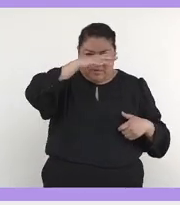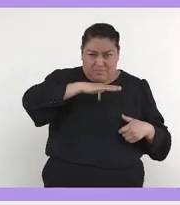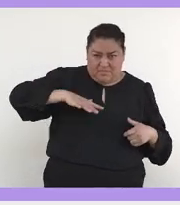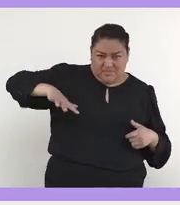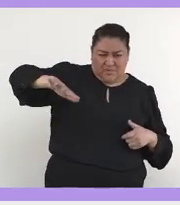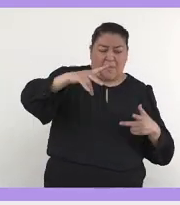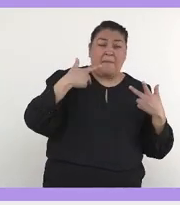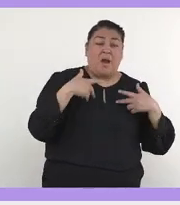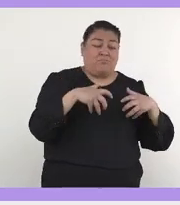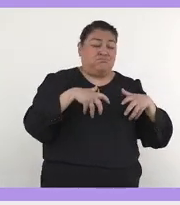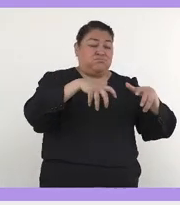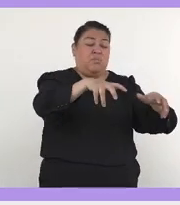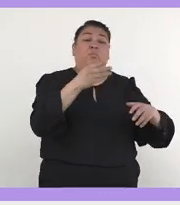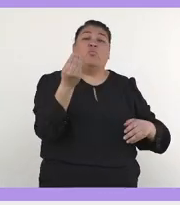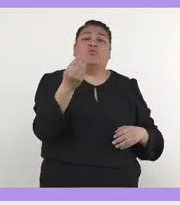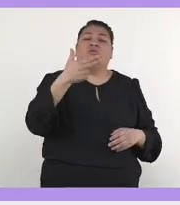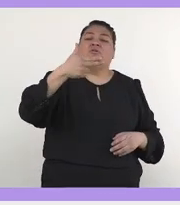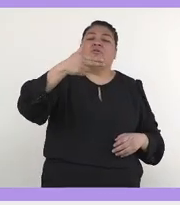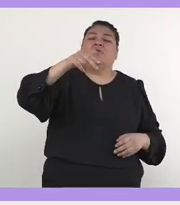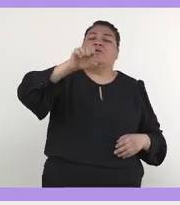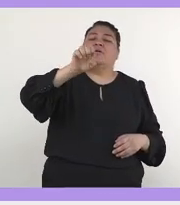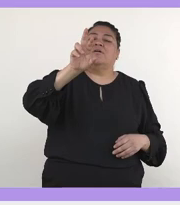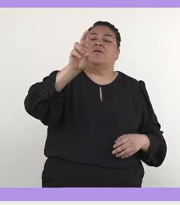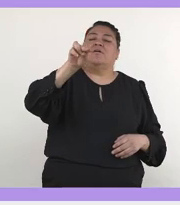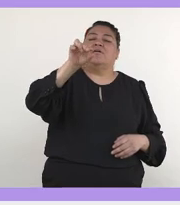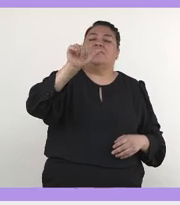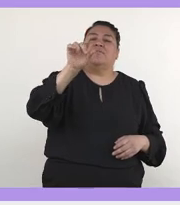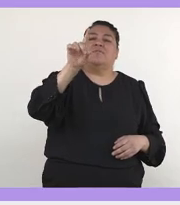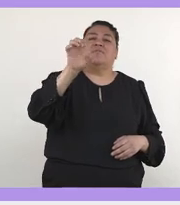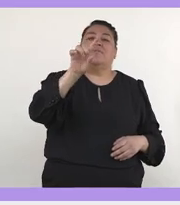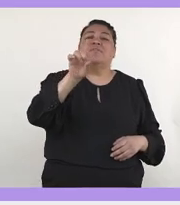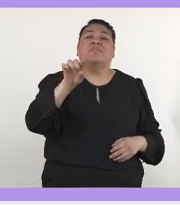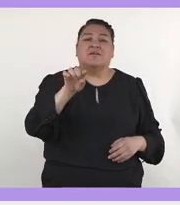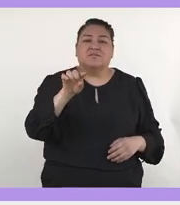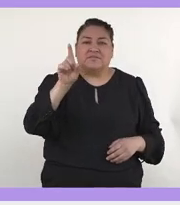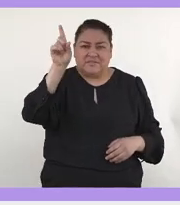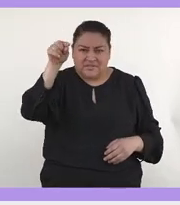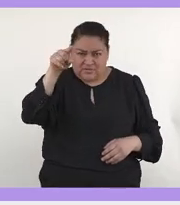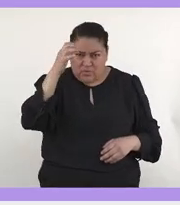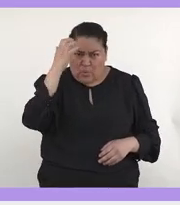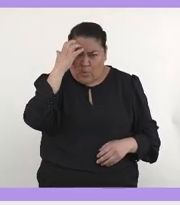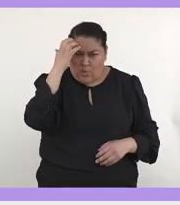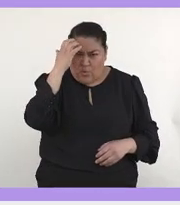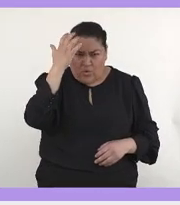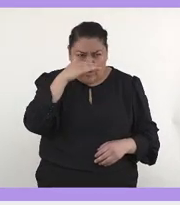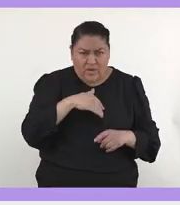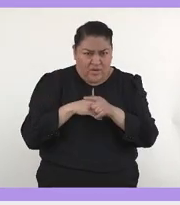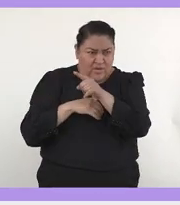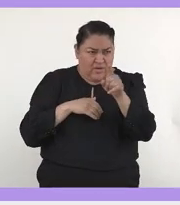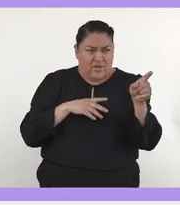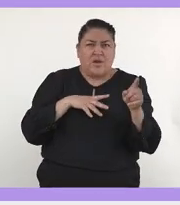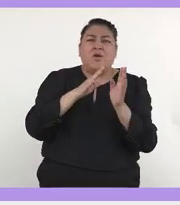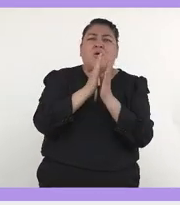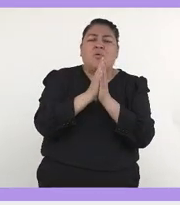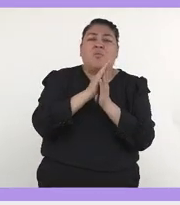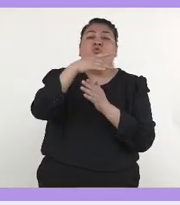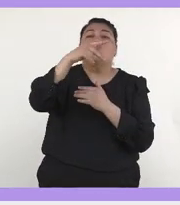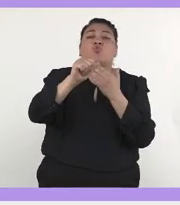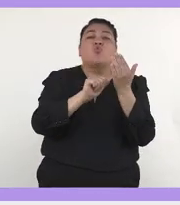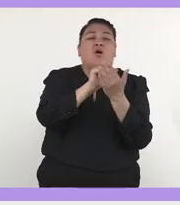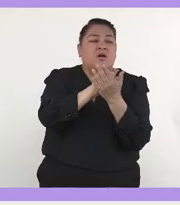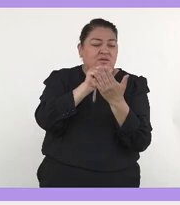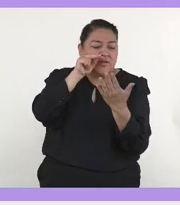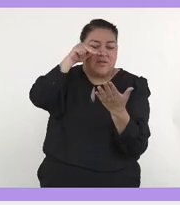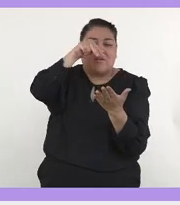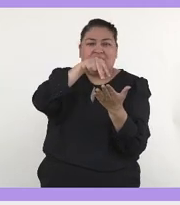es Hernández y resulta que seguramente ustedes no lo han visto si alguien de aquí se apellido Hernández le pido que por favor vaya y revise su acta